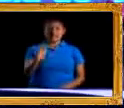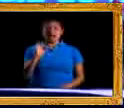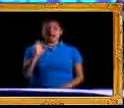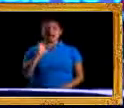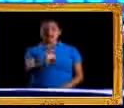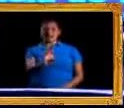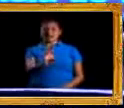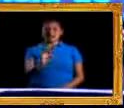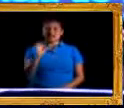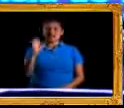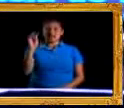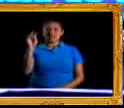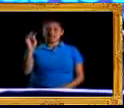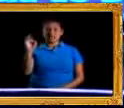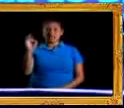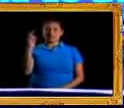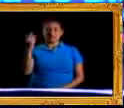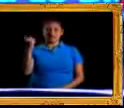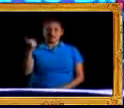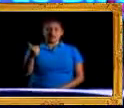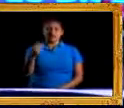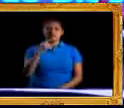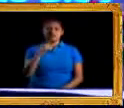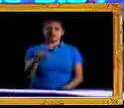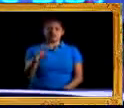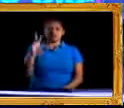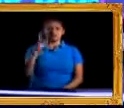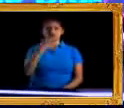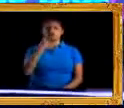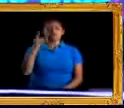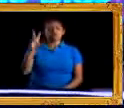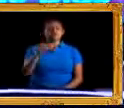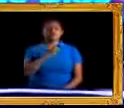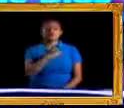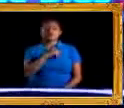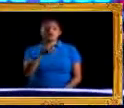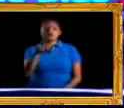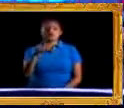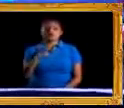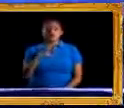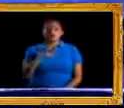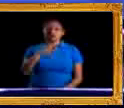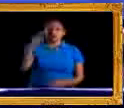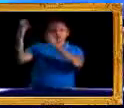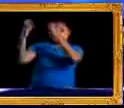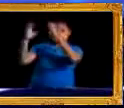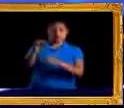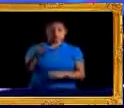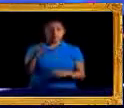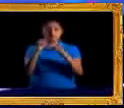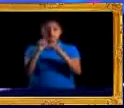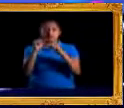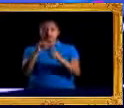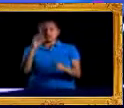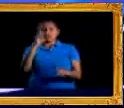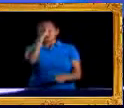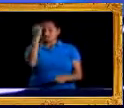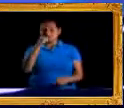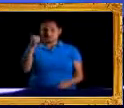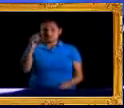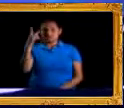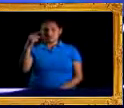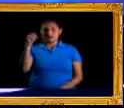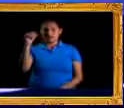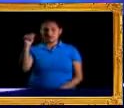no quiere que seas prosperado, Dios no quiere que tengas sabiduría. Y esta palabra, hermano, sacal, hermano,